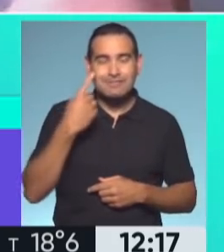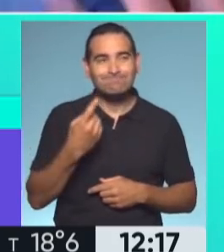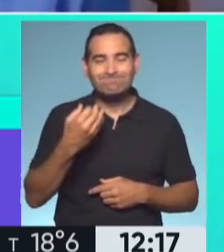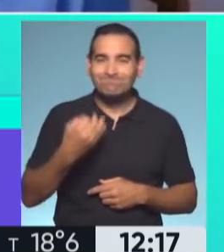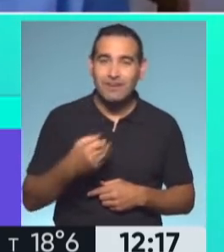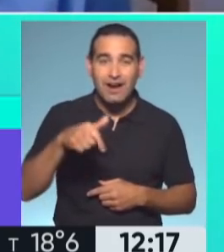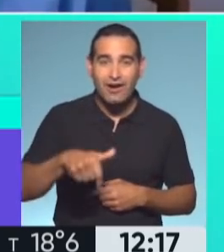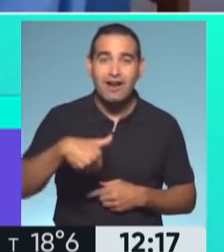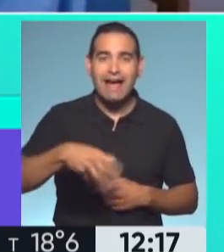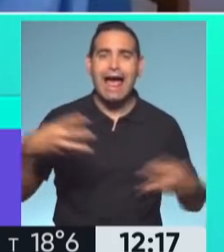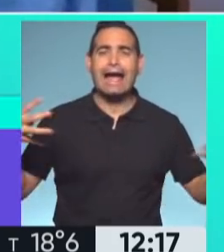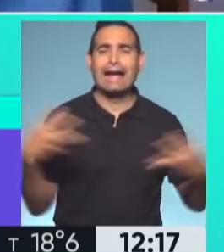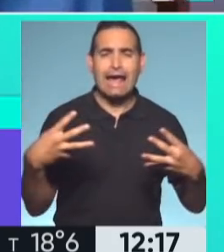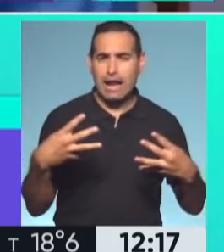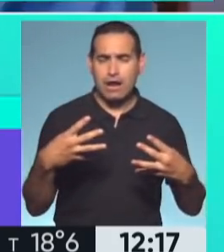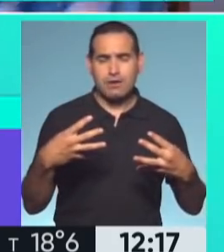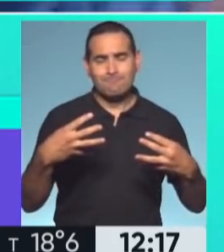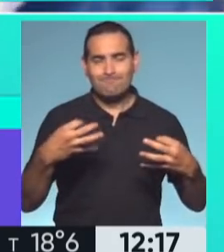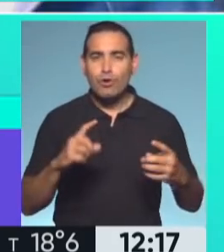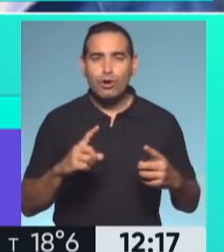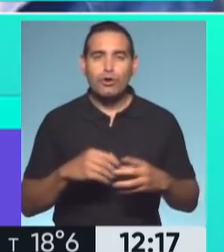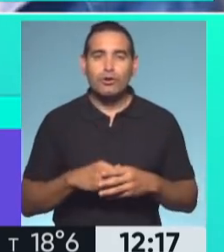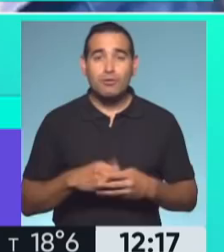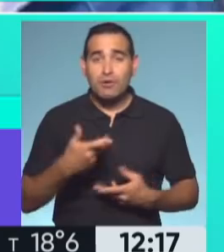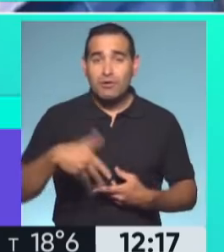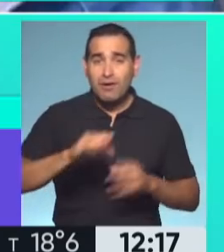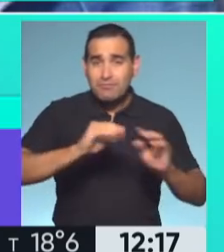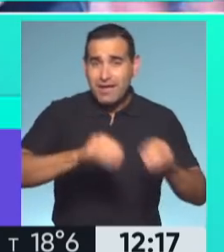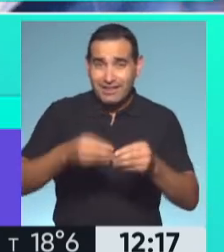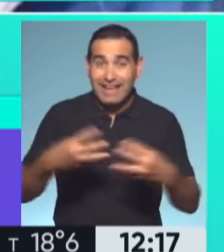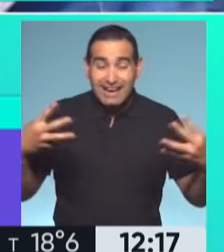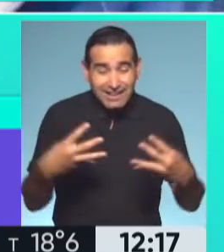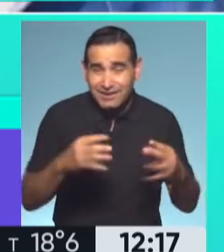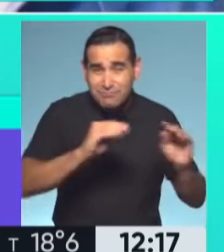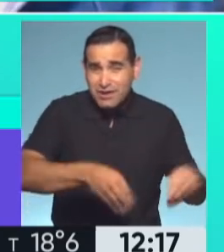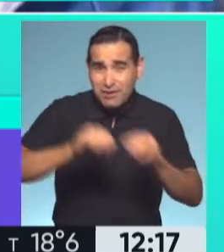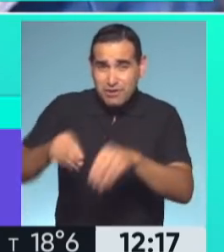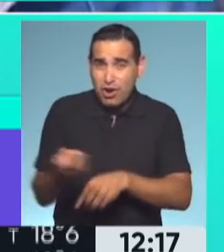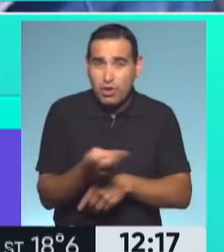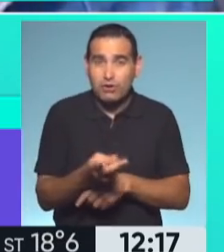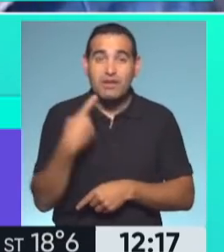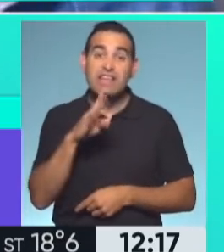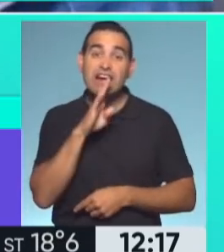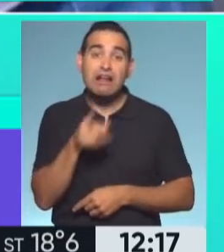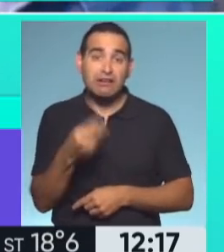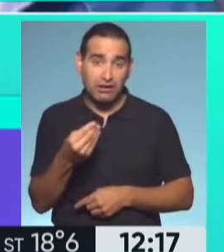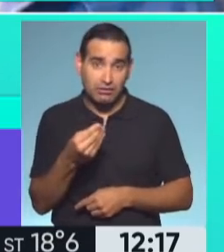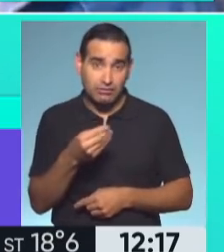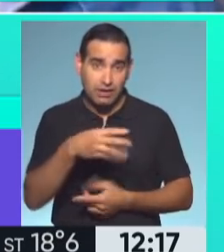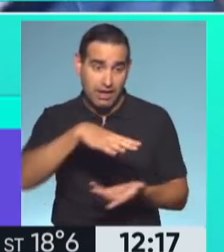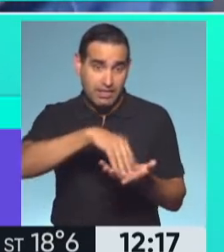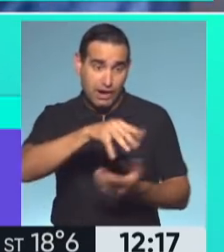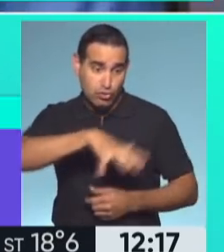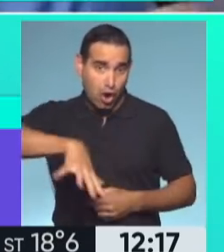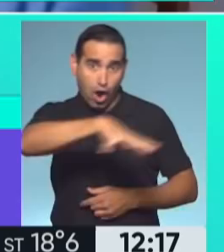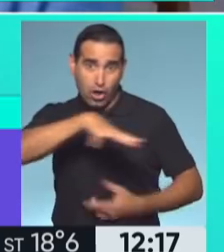no termine en una guerra total, es que tiene mucho más que perder para ganar. Es decir, porque, ¿qué podría hacer Israel? ¿Ocupar toda la Franja de Gaza?